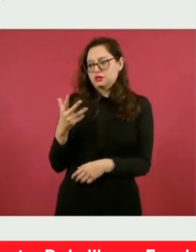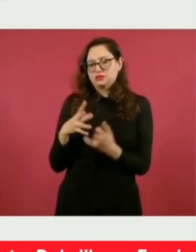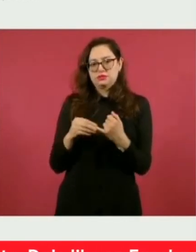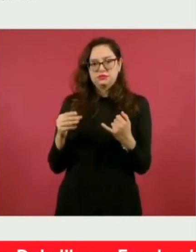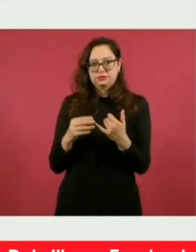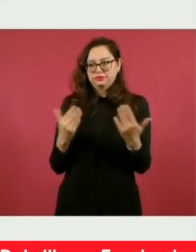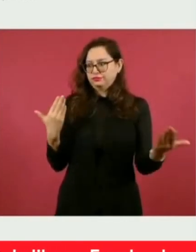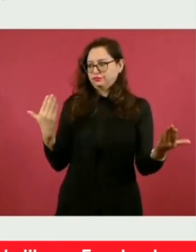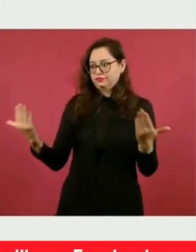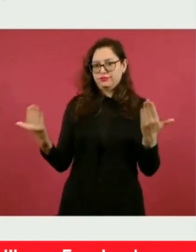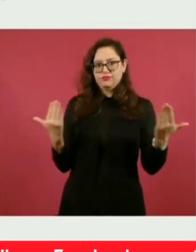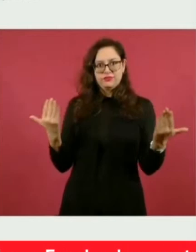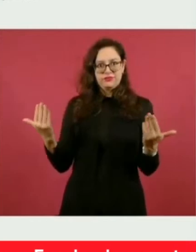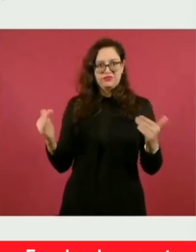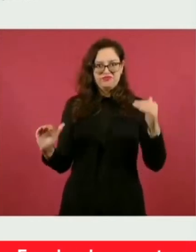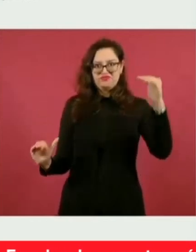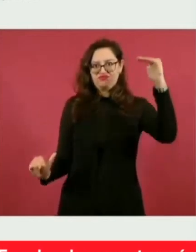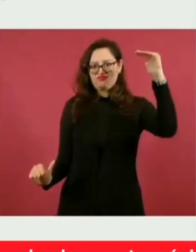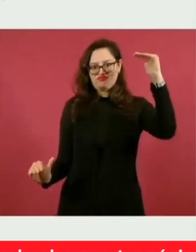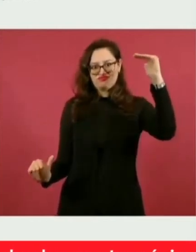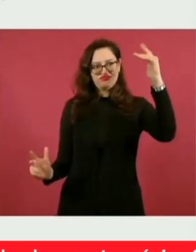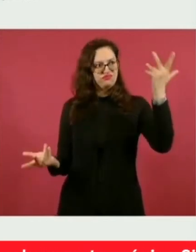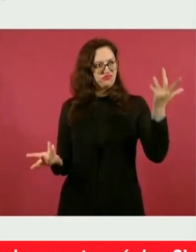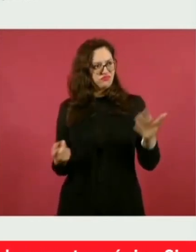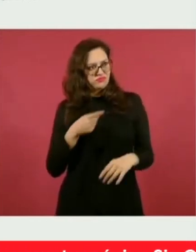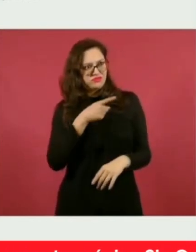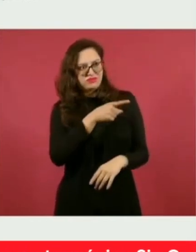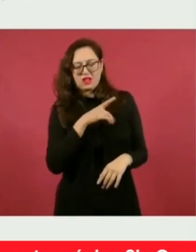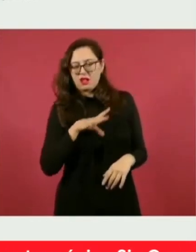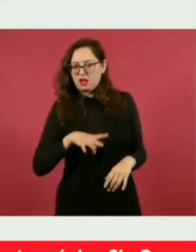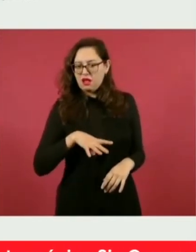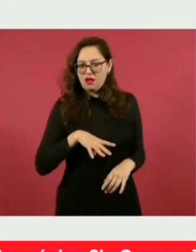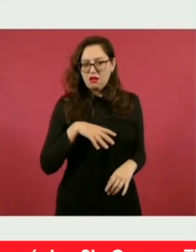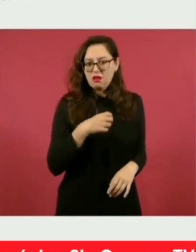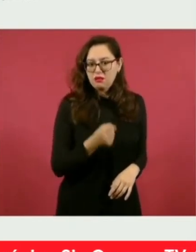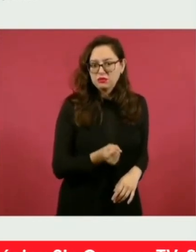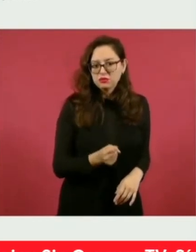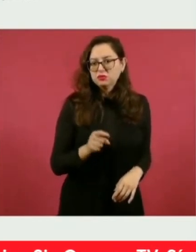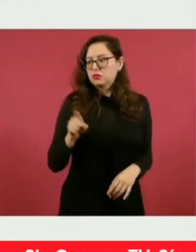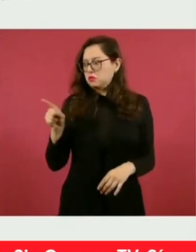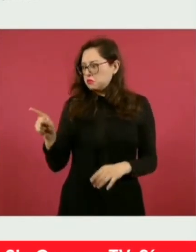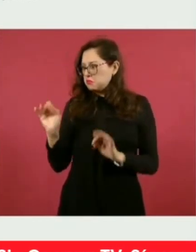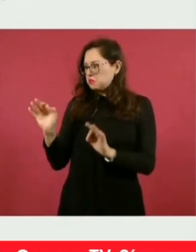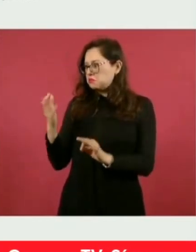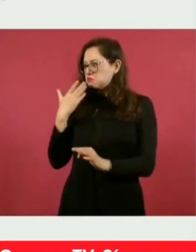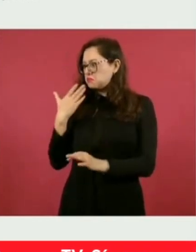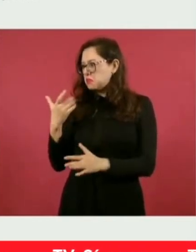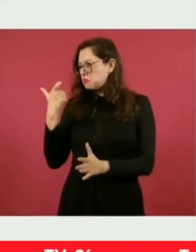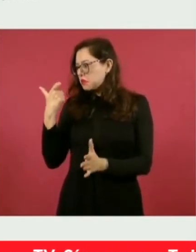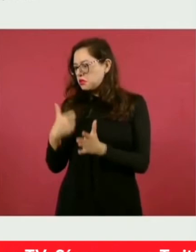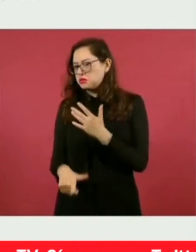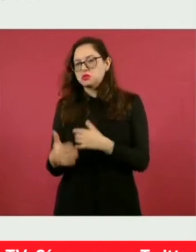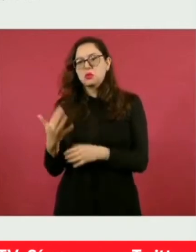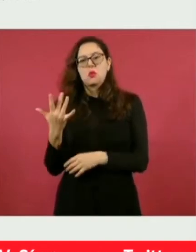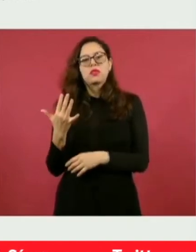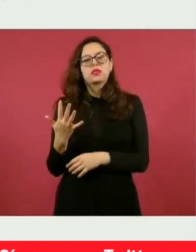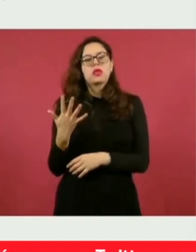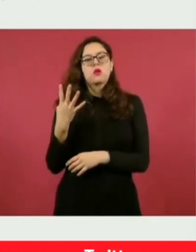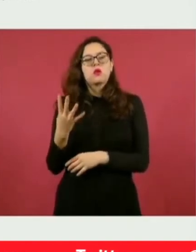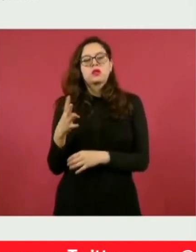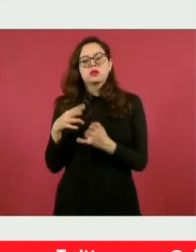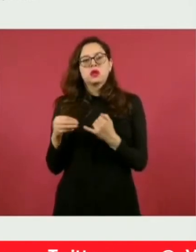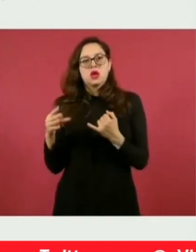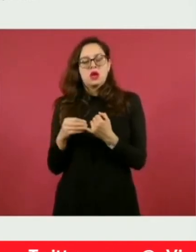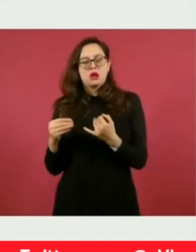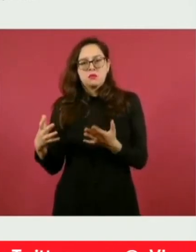centavos. 2.18 pesos debajo del promedio, únicamente 54 centavos de ganancia. Tenemos en Veracruz, allí en